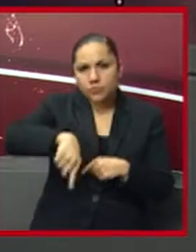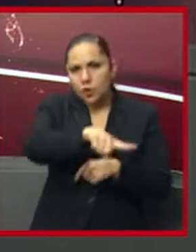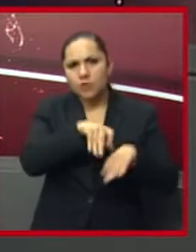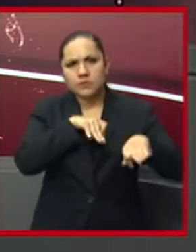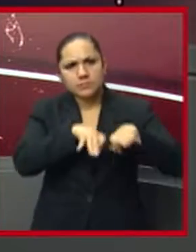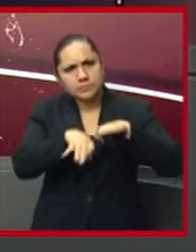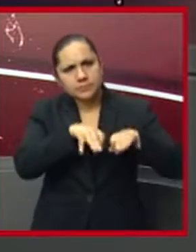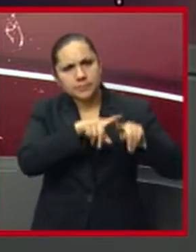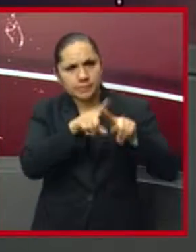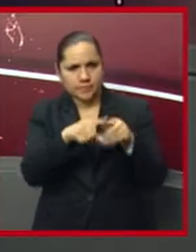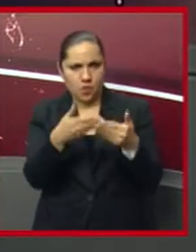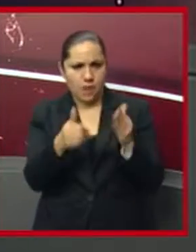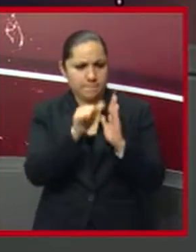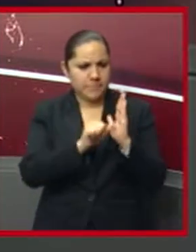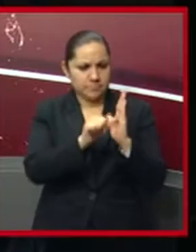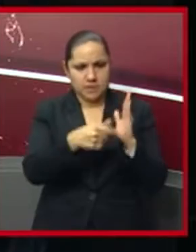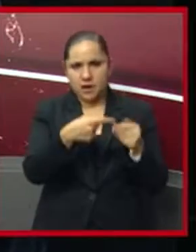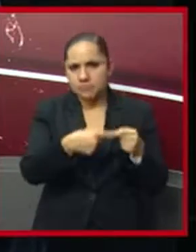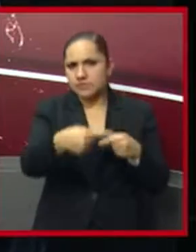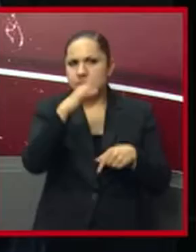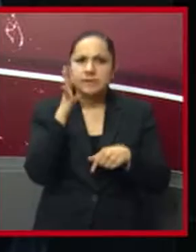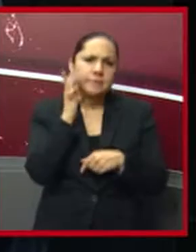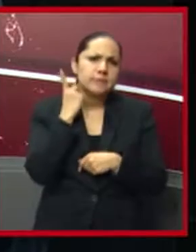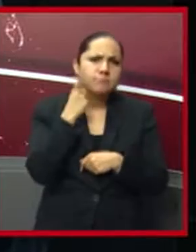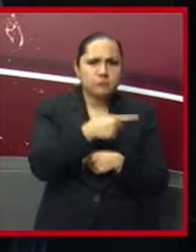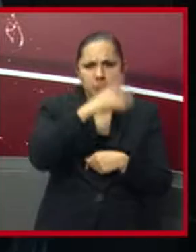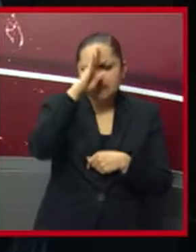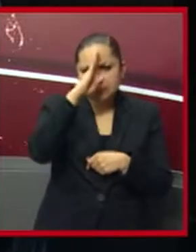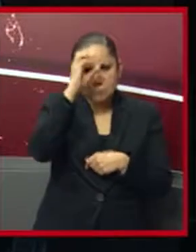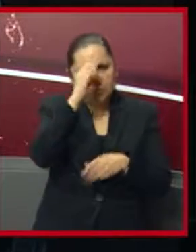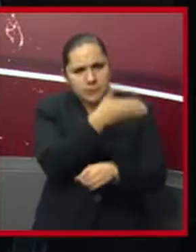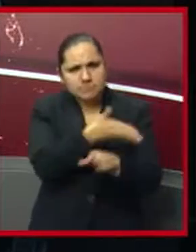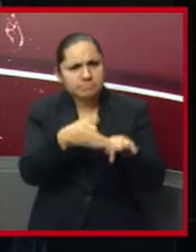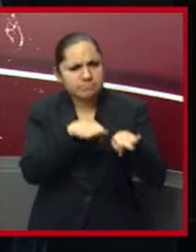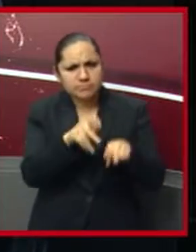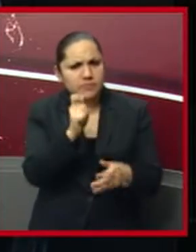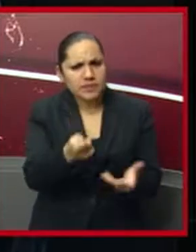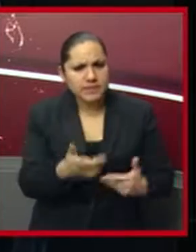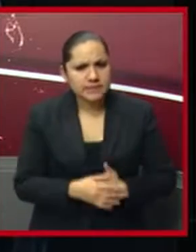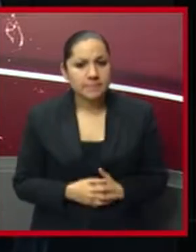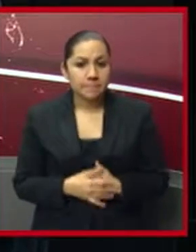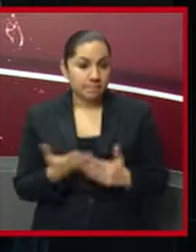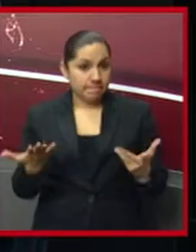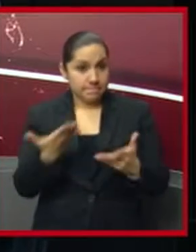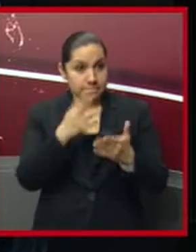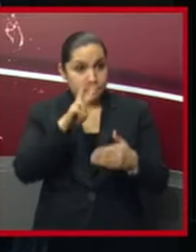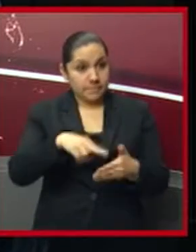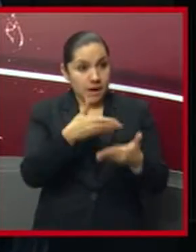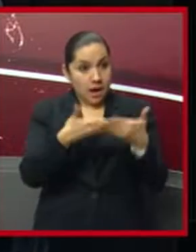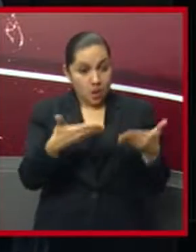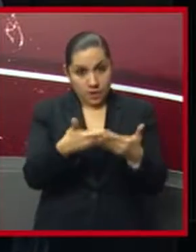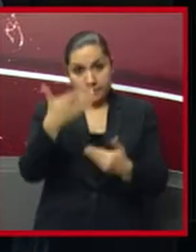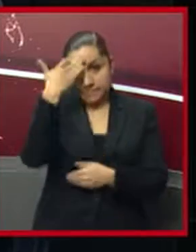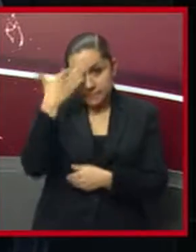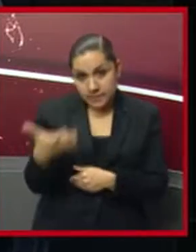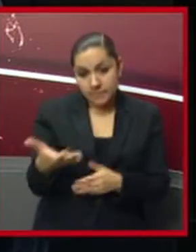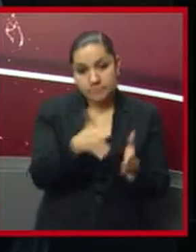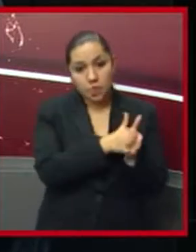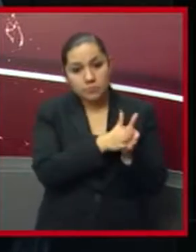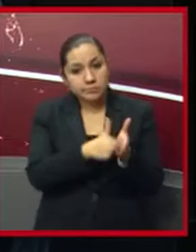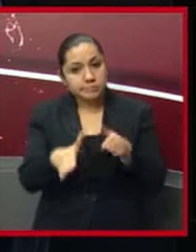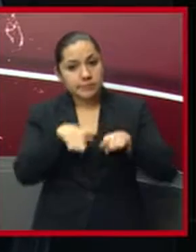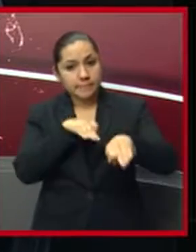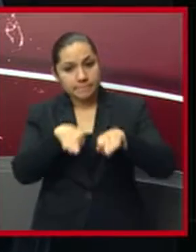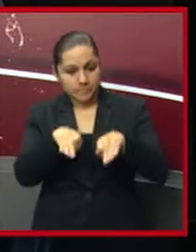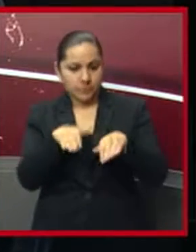meses aquí en la Cámara de Diputados? Pues mira, fue un trabajo muy intenso, tomando en cuenta que este periodo, este primer periodo